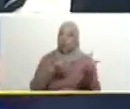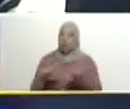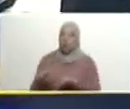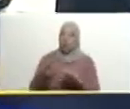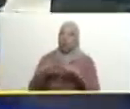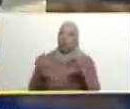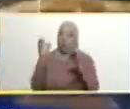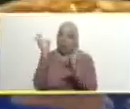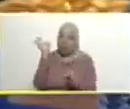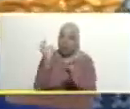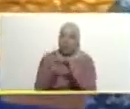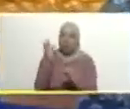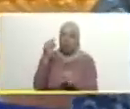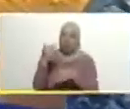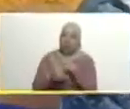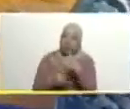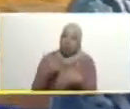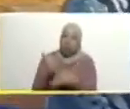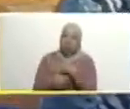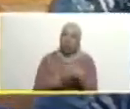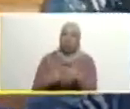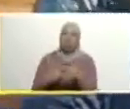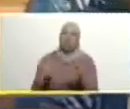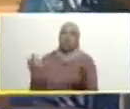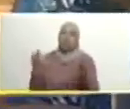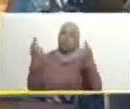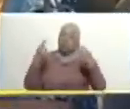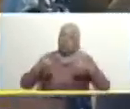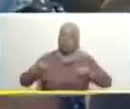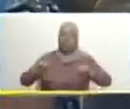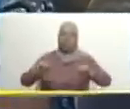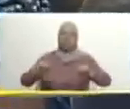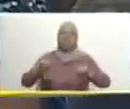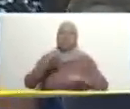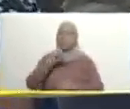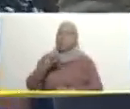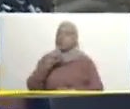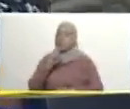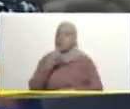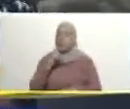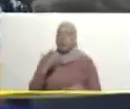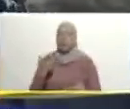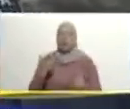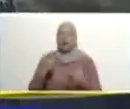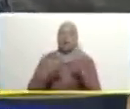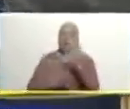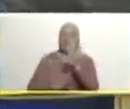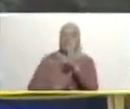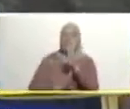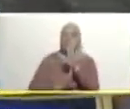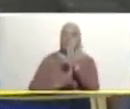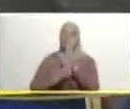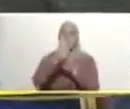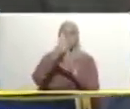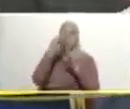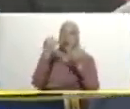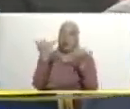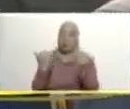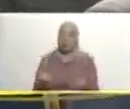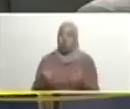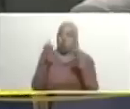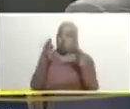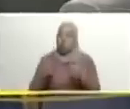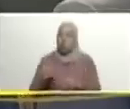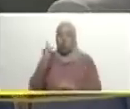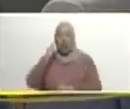absolutamente exitosa, golpeada por las sanciones, pero de esos golpes nos recuperaremos. Y estoy seguro que con